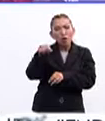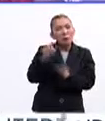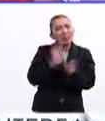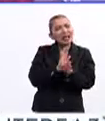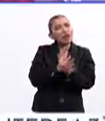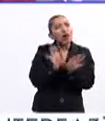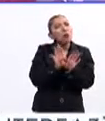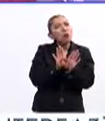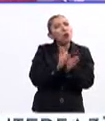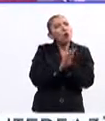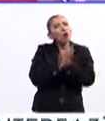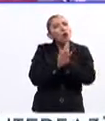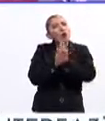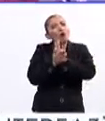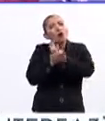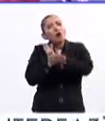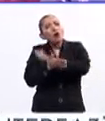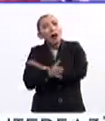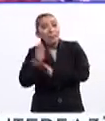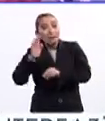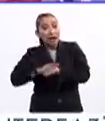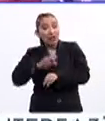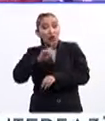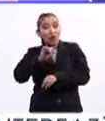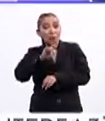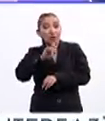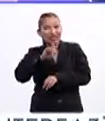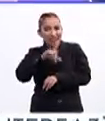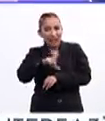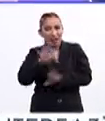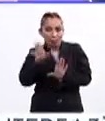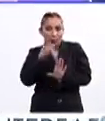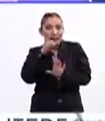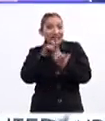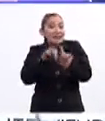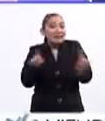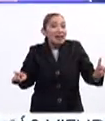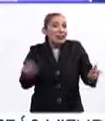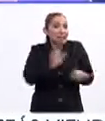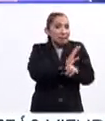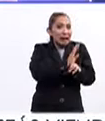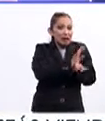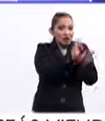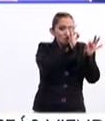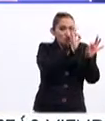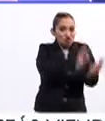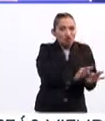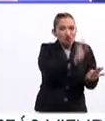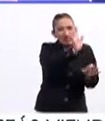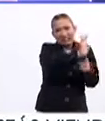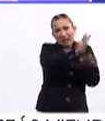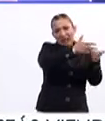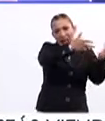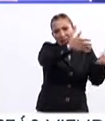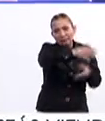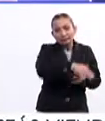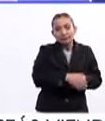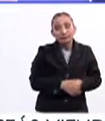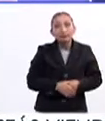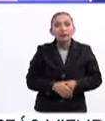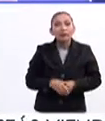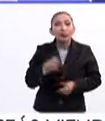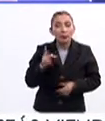te va diciendo por dónde, sobre todo los documentales, que son un poquito, insisto, distinto de la cuestión de ficción, pero